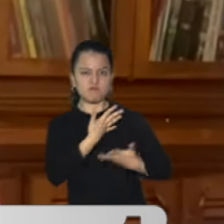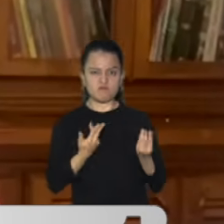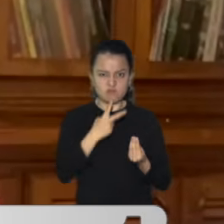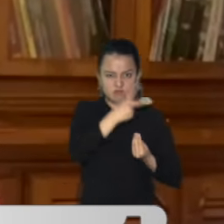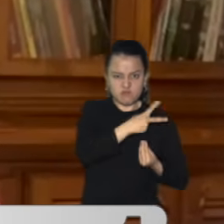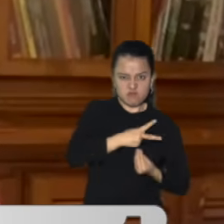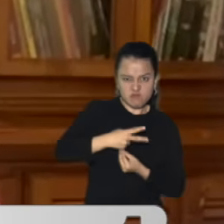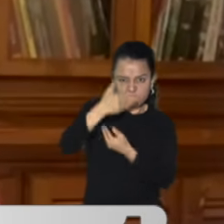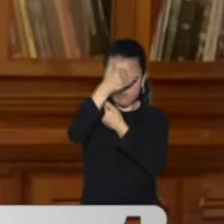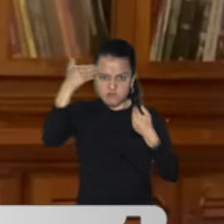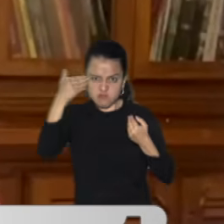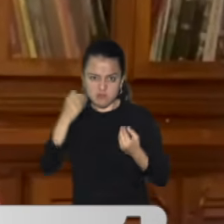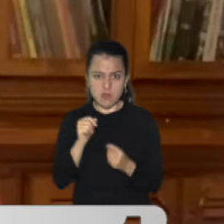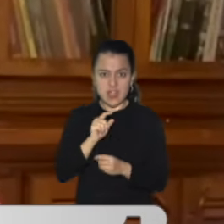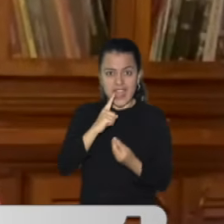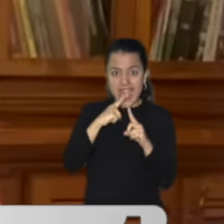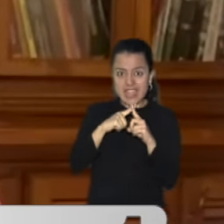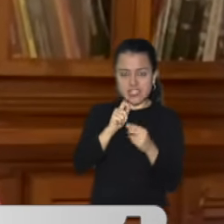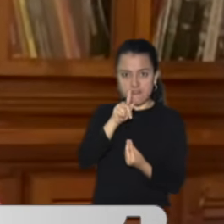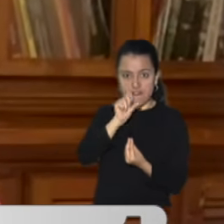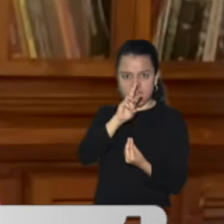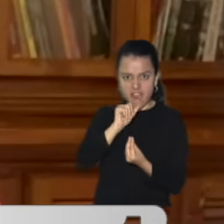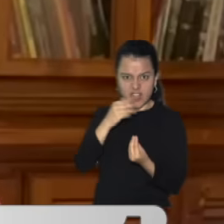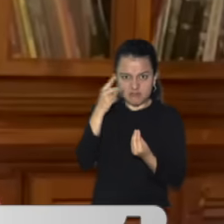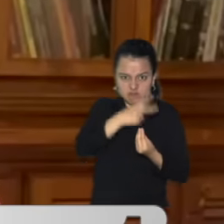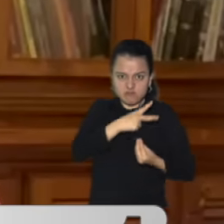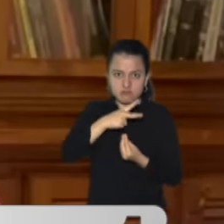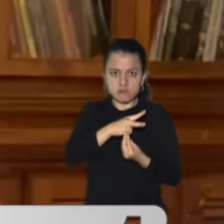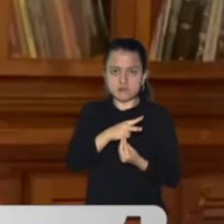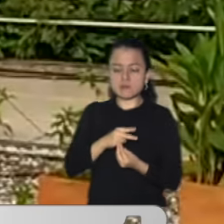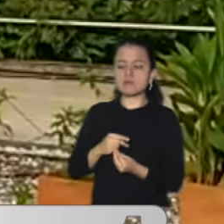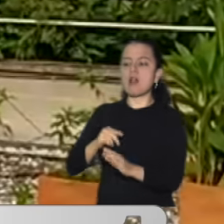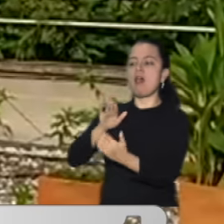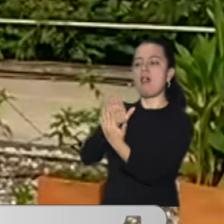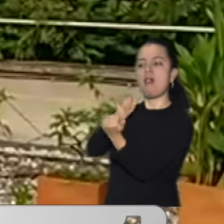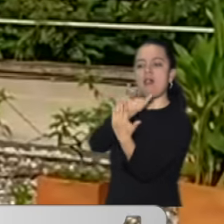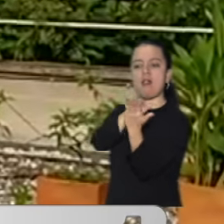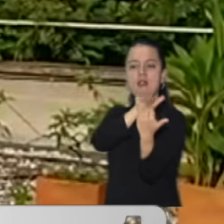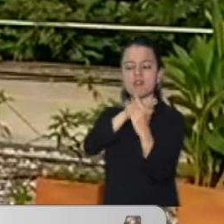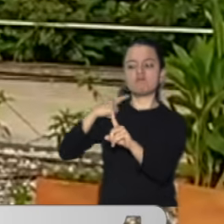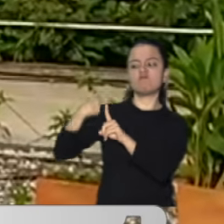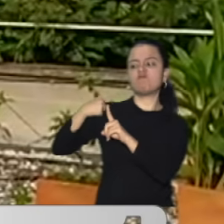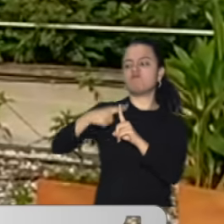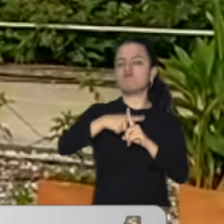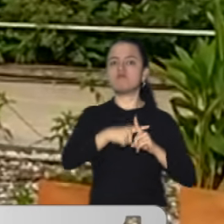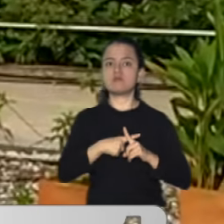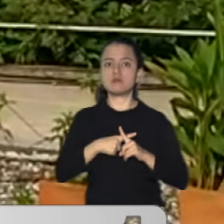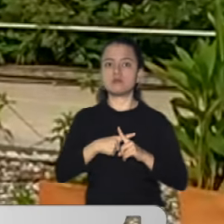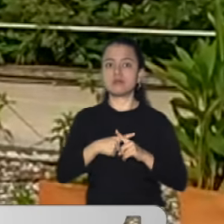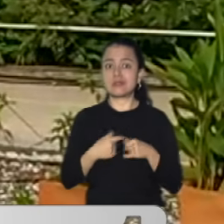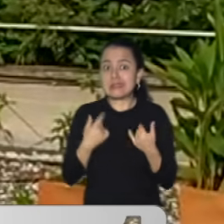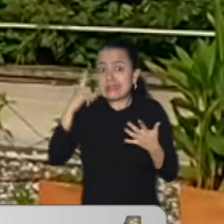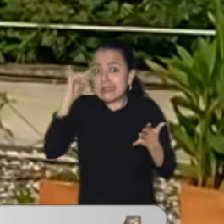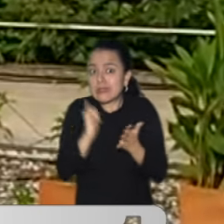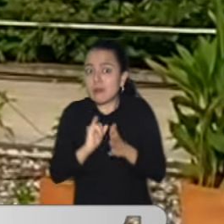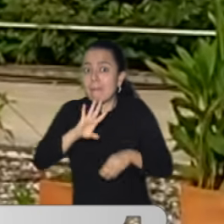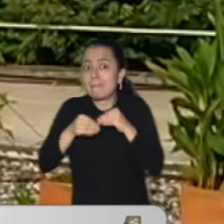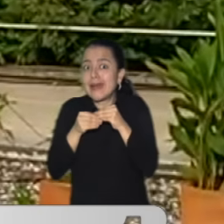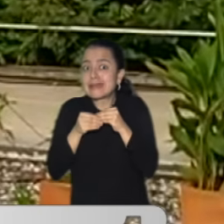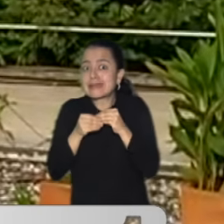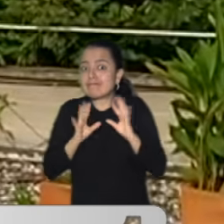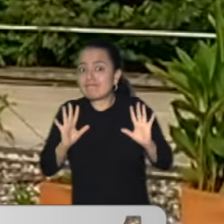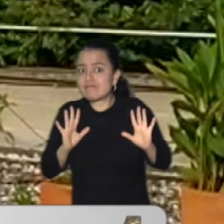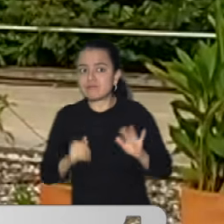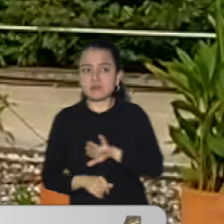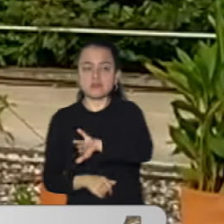FARC. Creemos que hoy llegan más de 800 personas más. Este es un número que puede cambiar en cualquier momento porque todavía